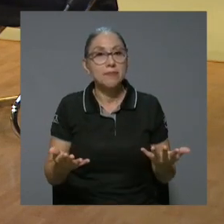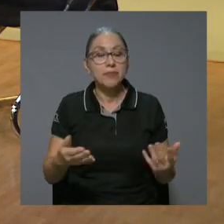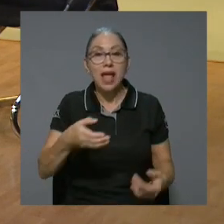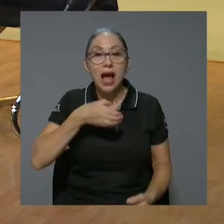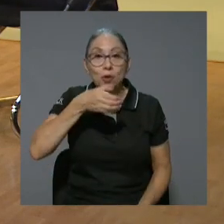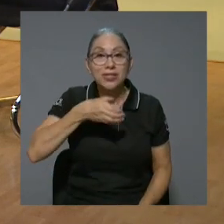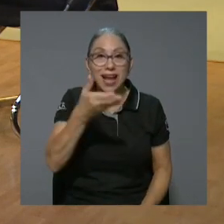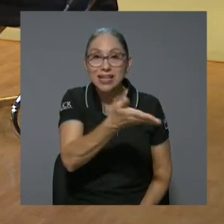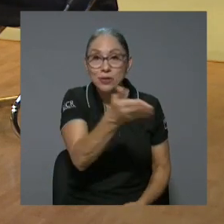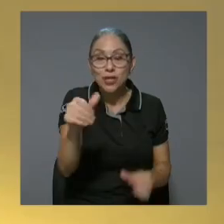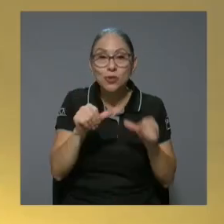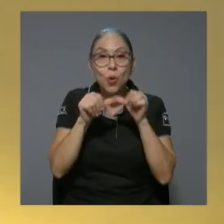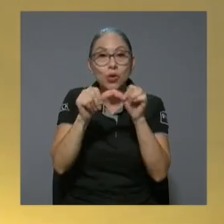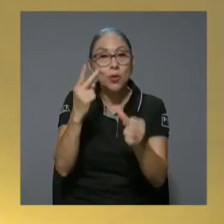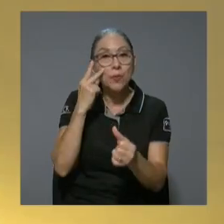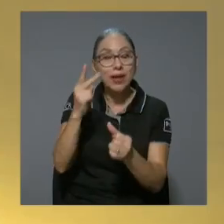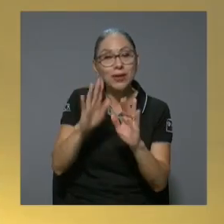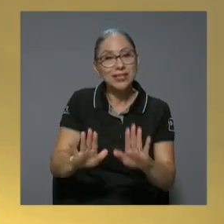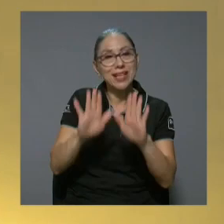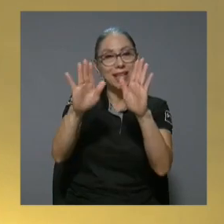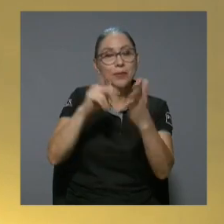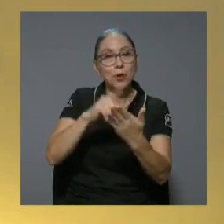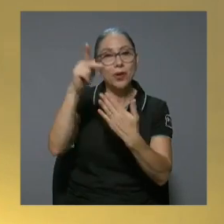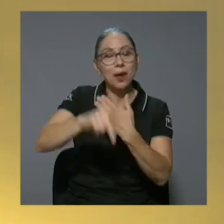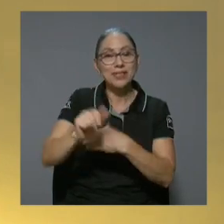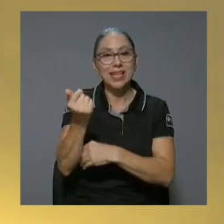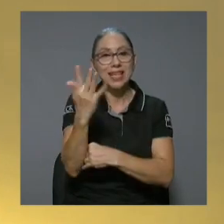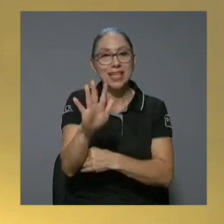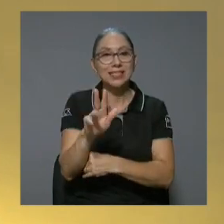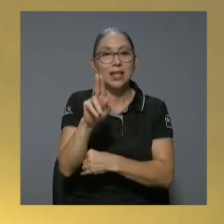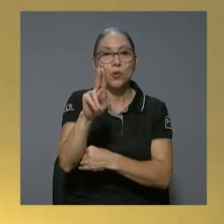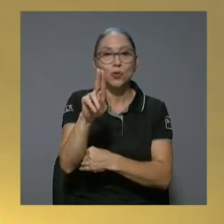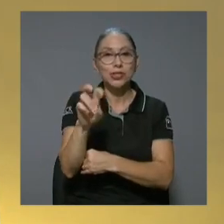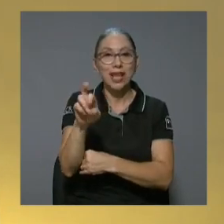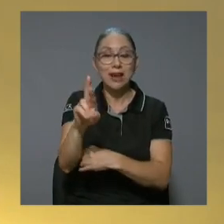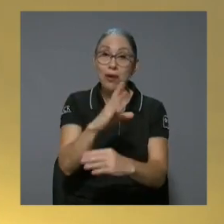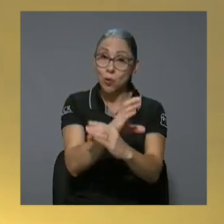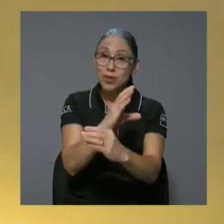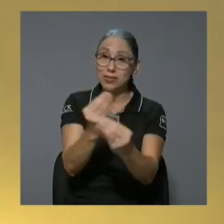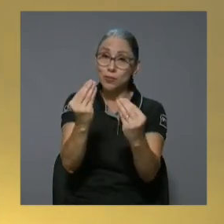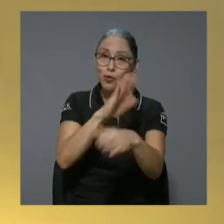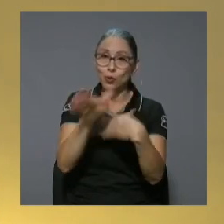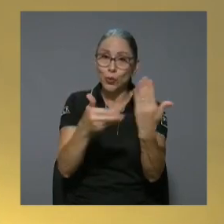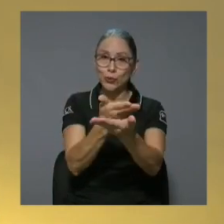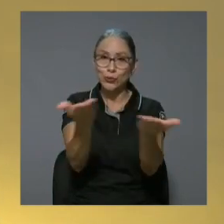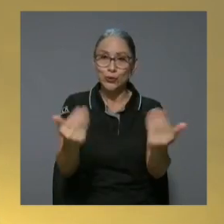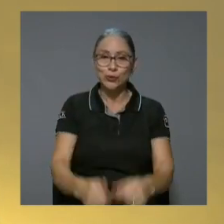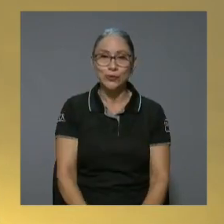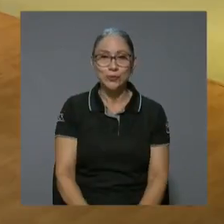aconsejarles que se mantengan con los espléndidos programas de 15 UCR. Cuídense mucho todos.